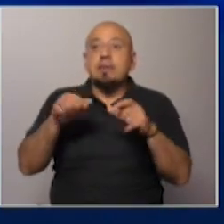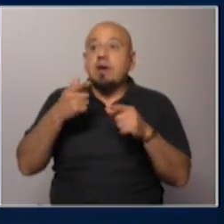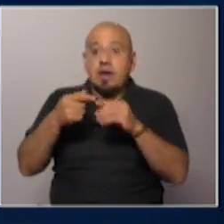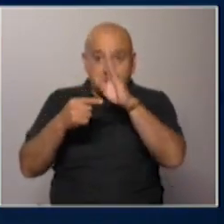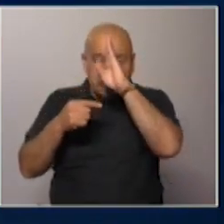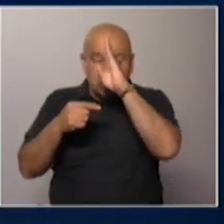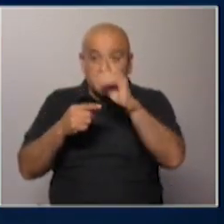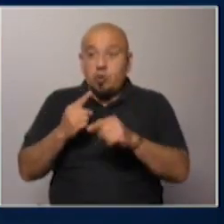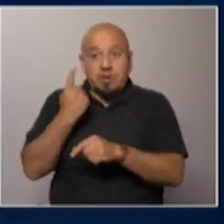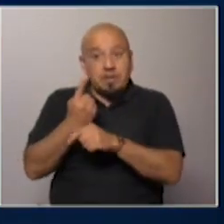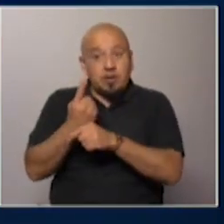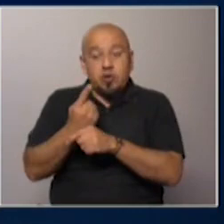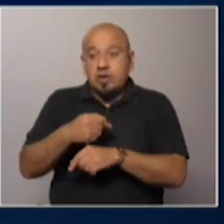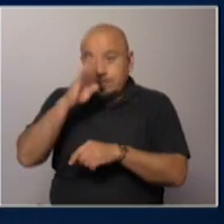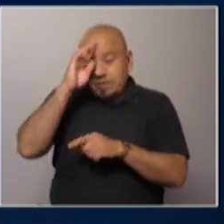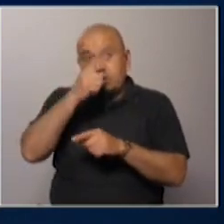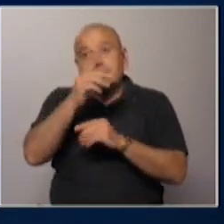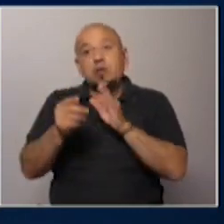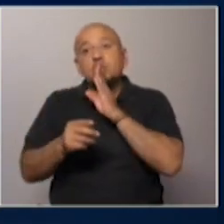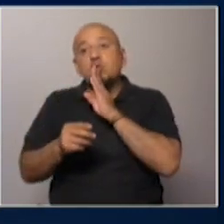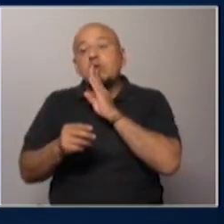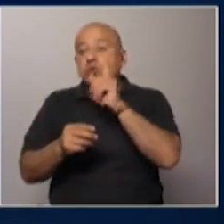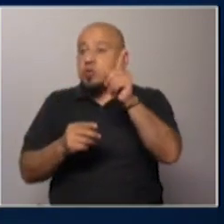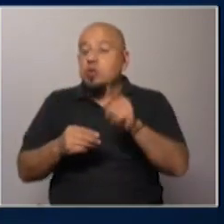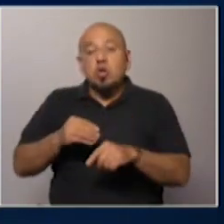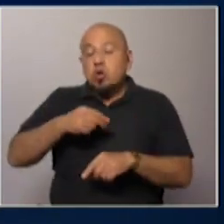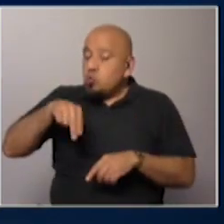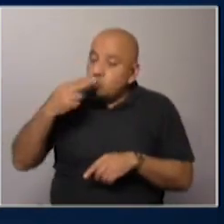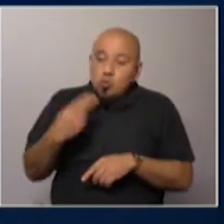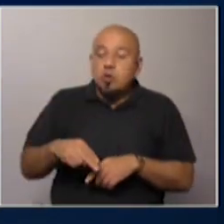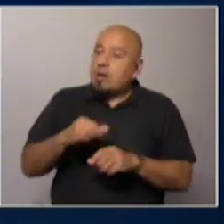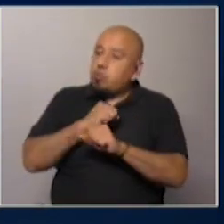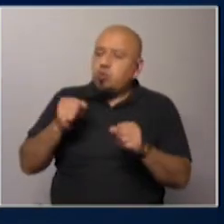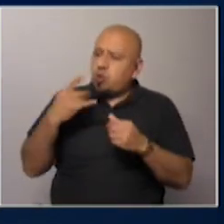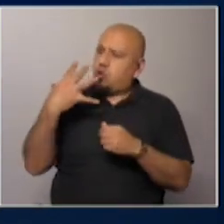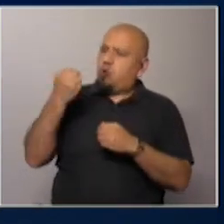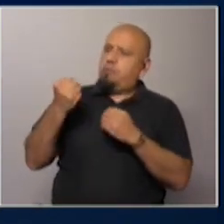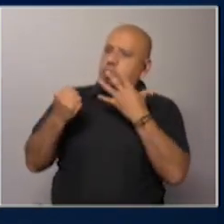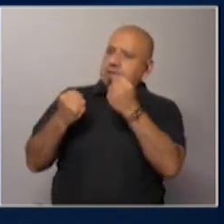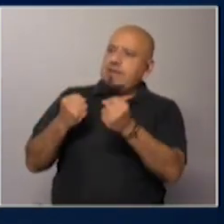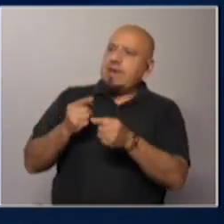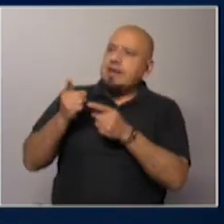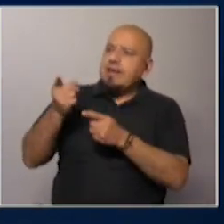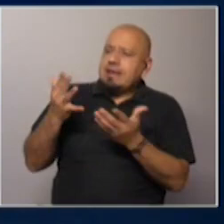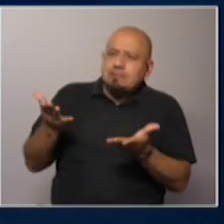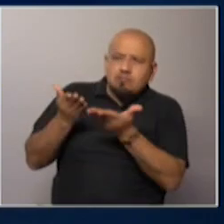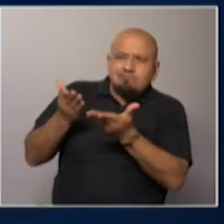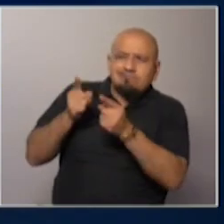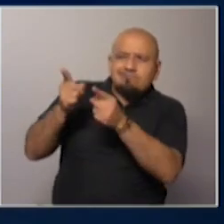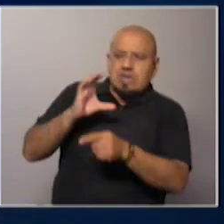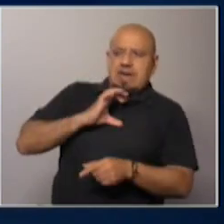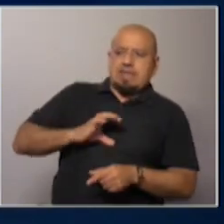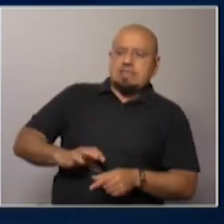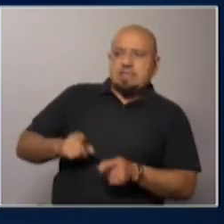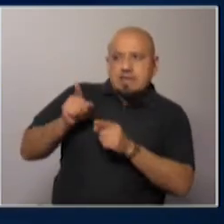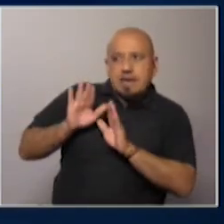bueno la primera que tenemos que aprender es que eeuu nunca pudo comprender nunca pudo entender la lógica del